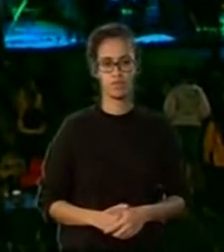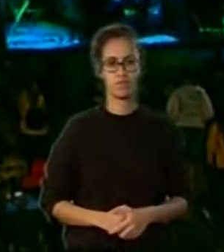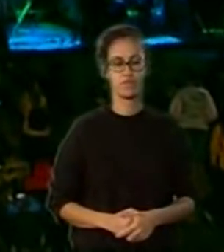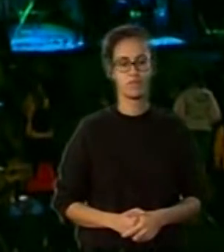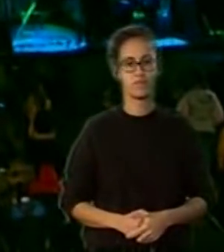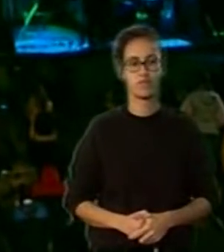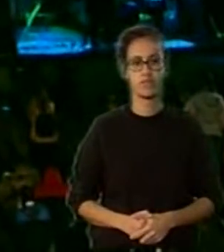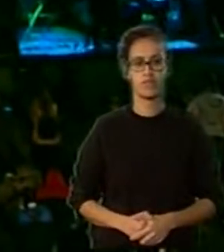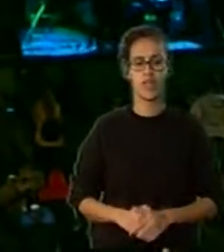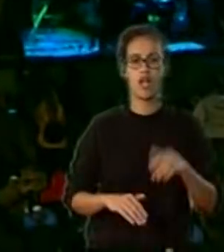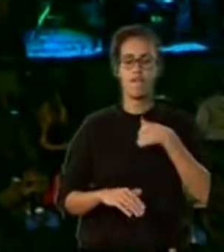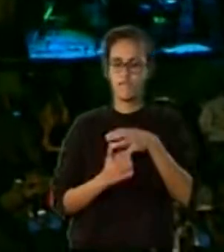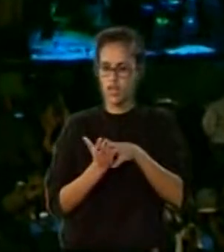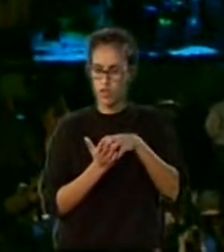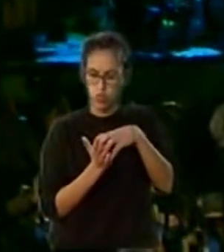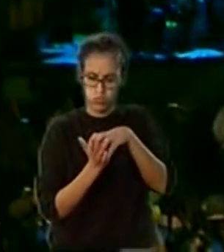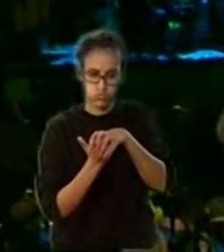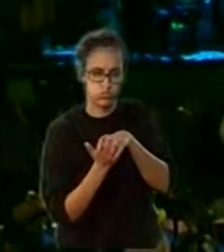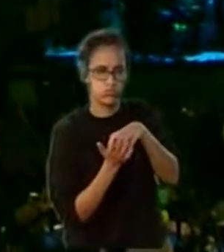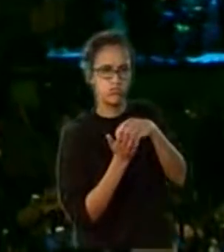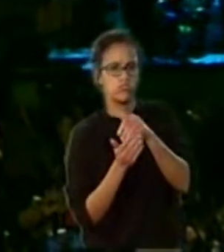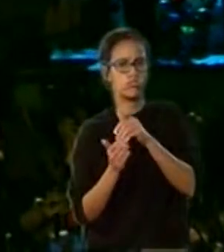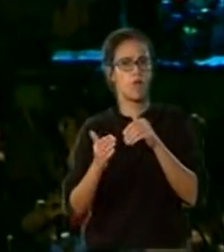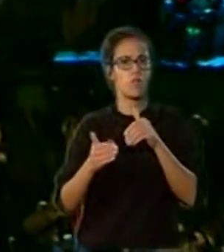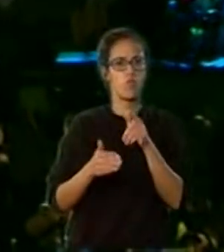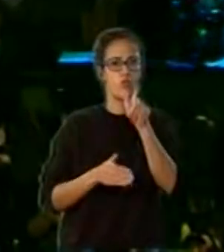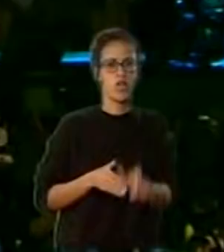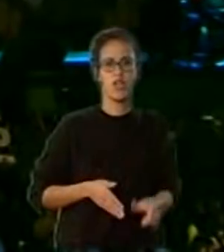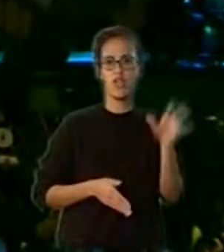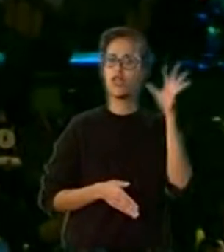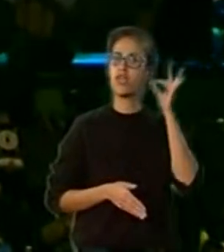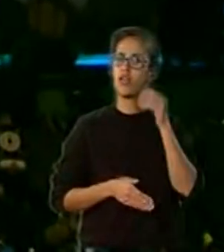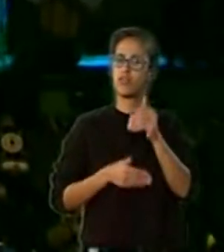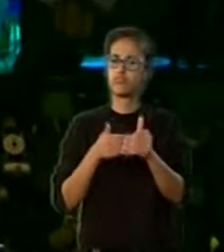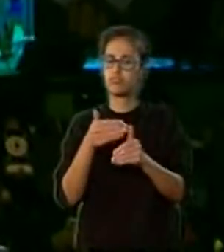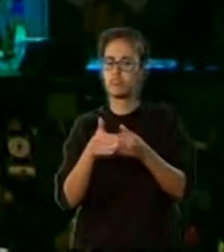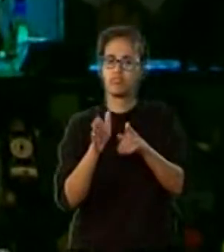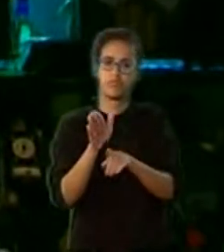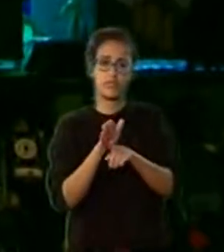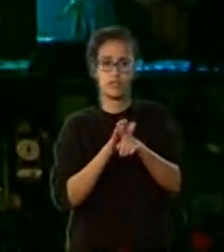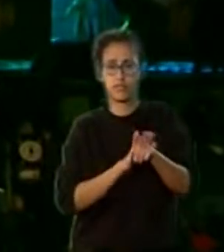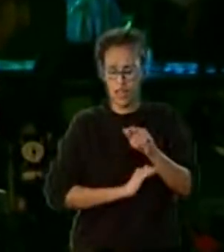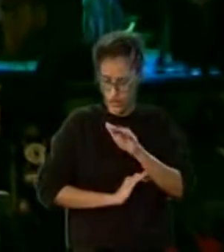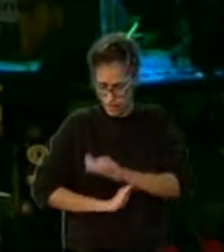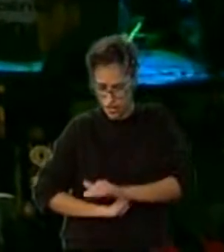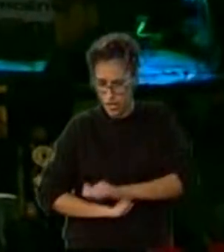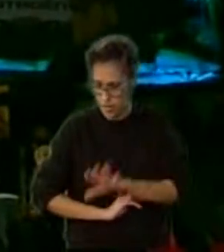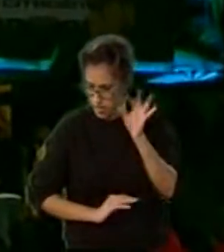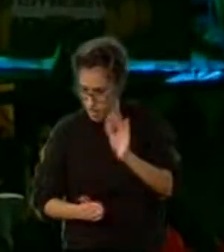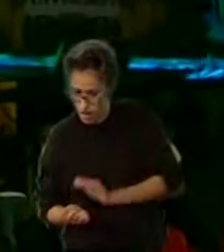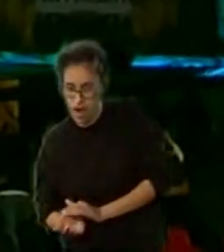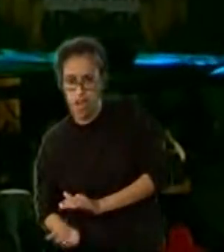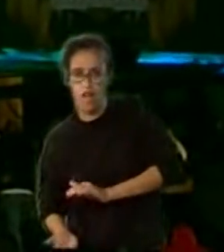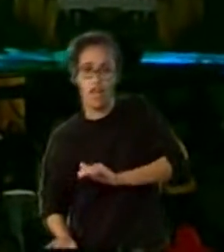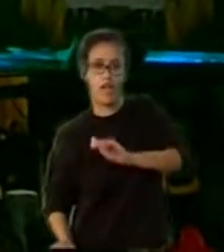La duda siempre ha surgido en la evolución de una mujer, desde que eres pequeñita hasta